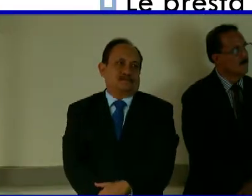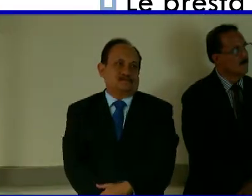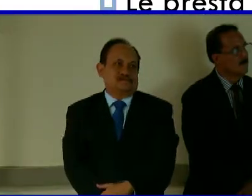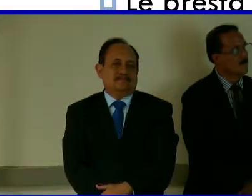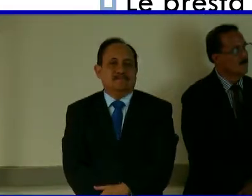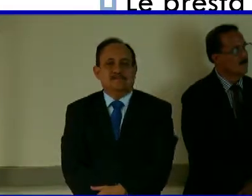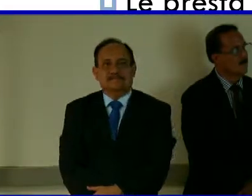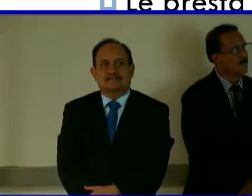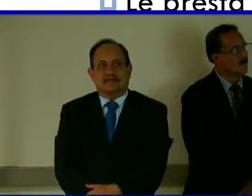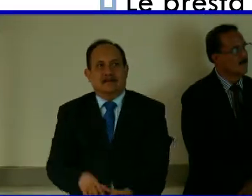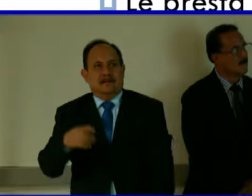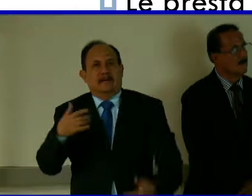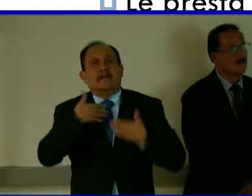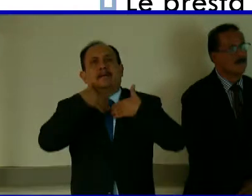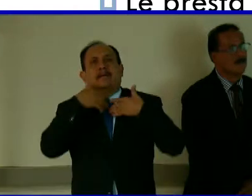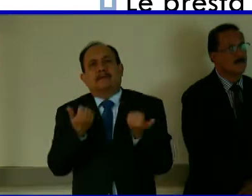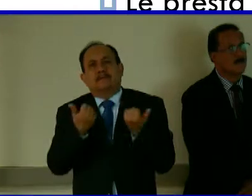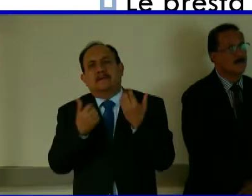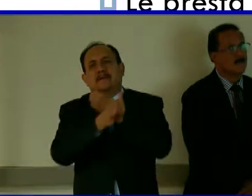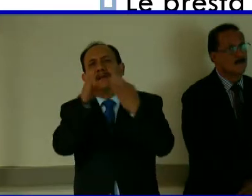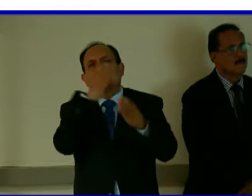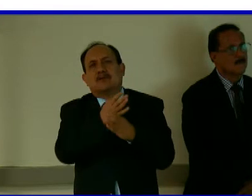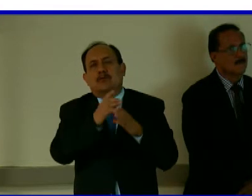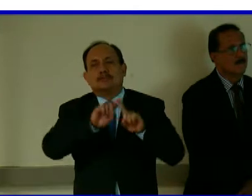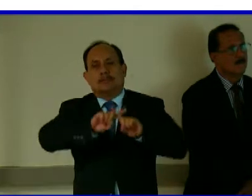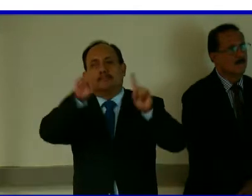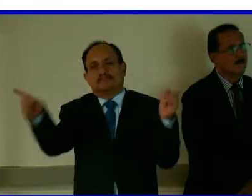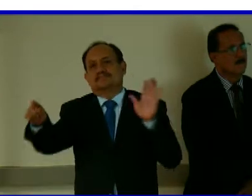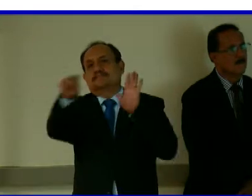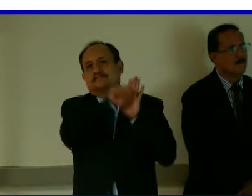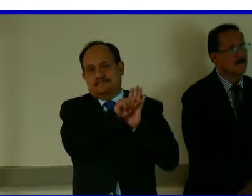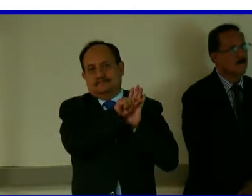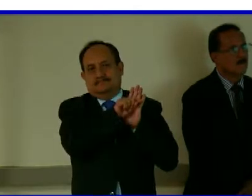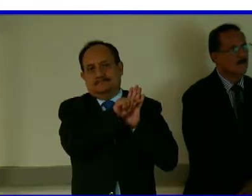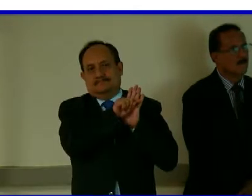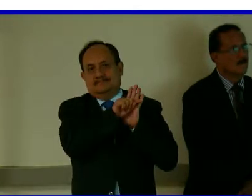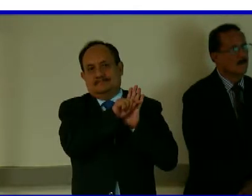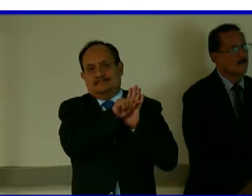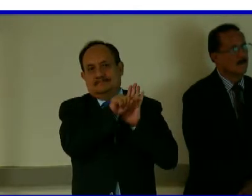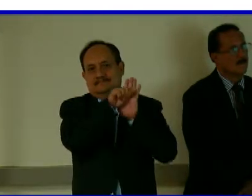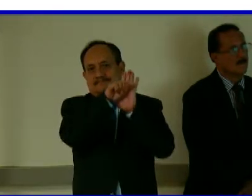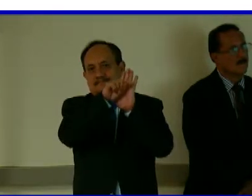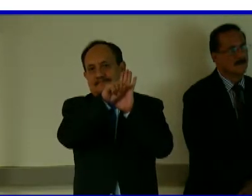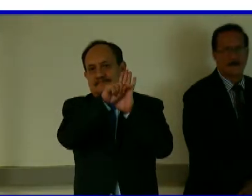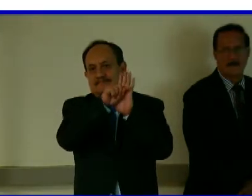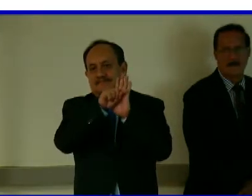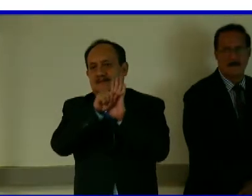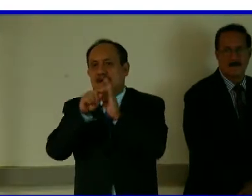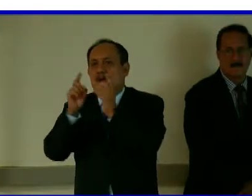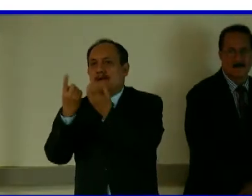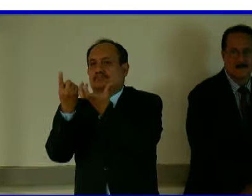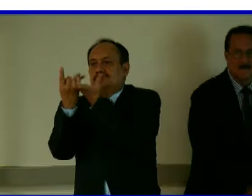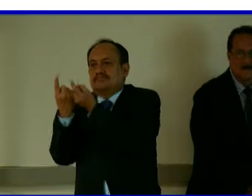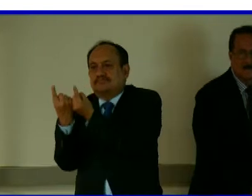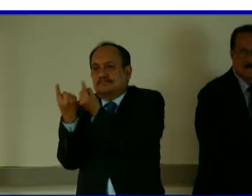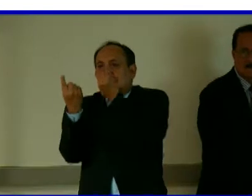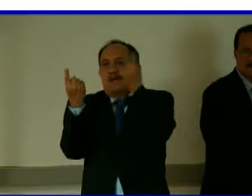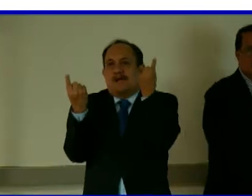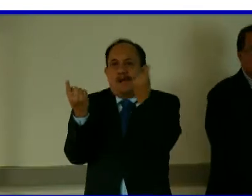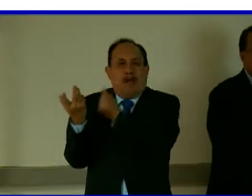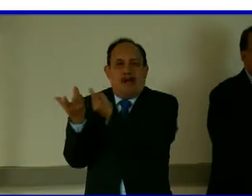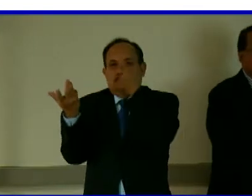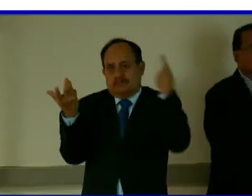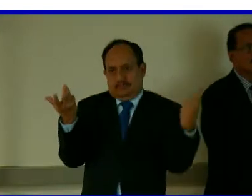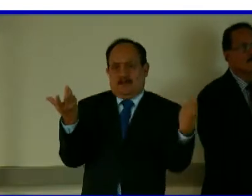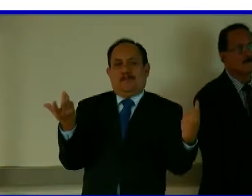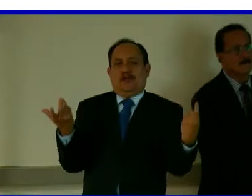y interpretan los eventos de una manera negativa. El aislamiento social es el segundo síntoma cardinal